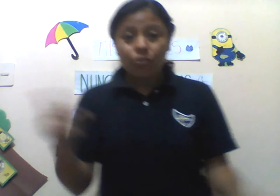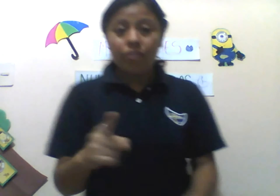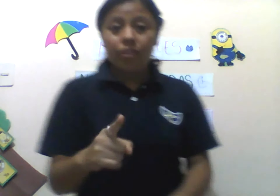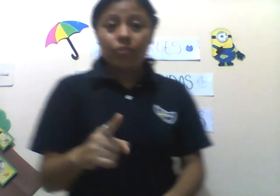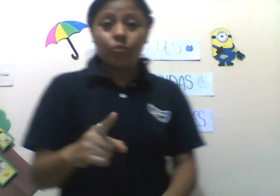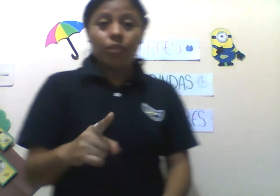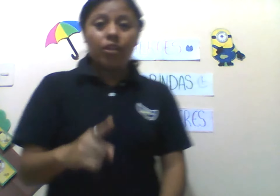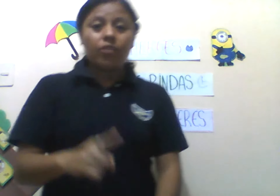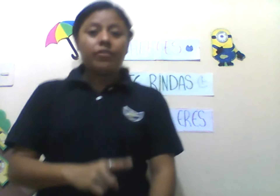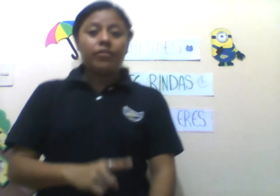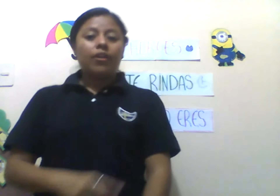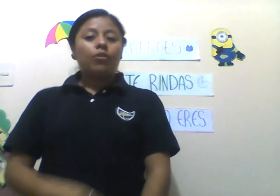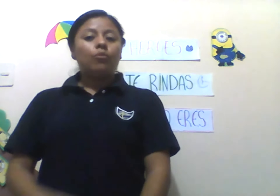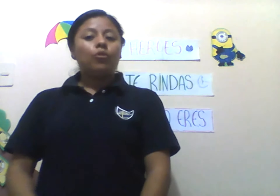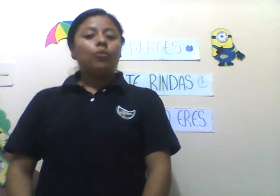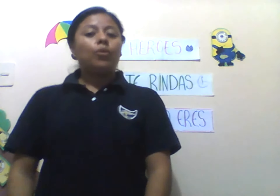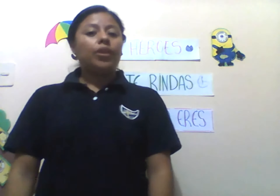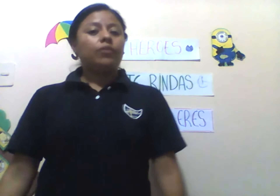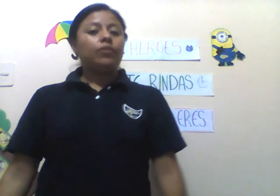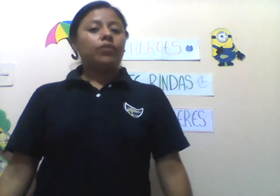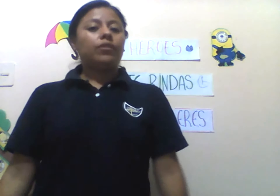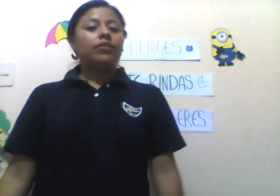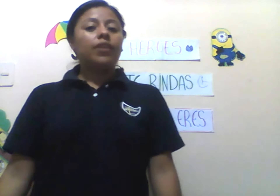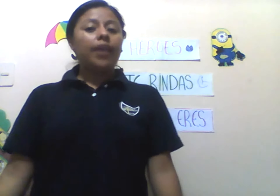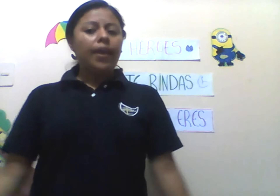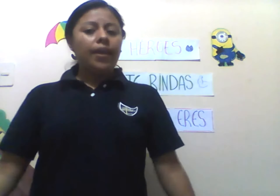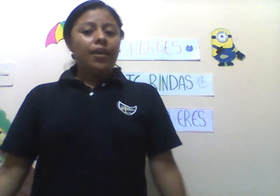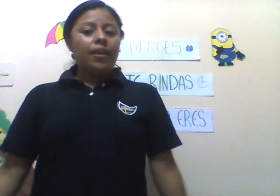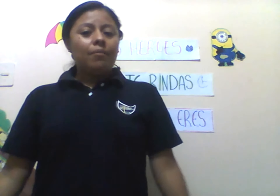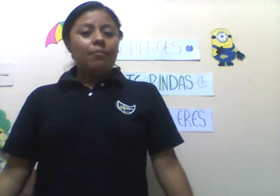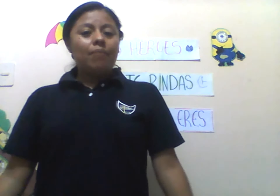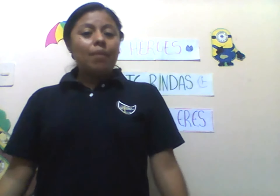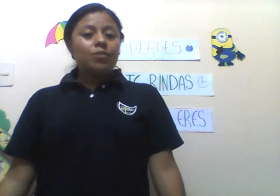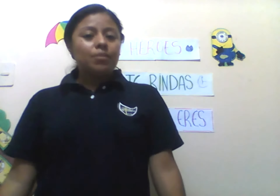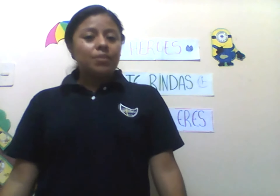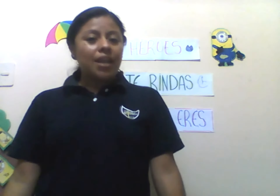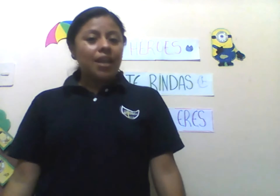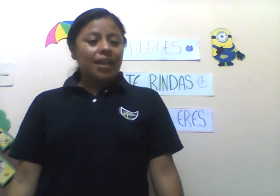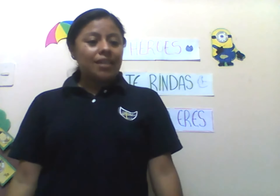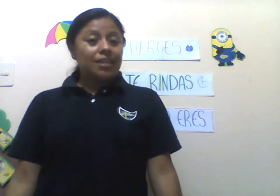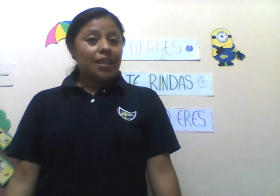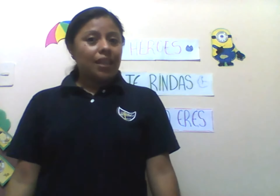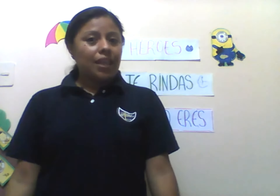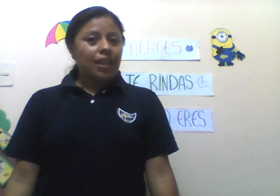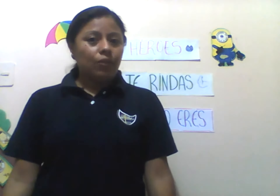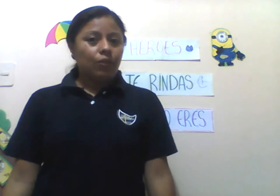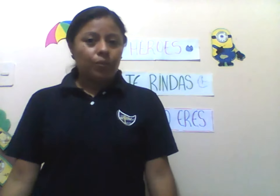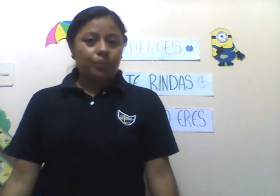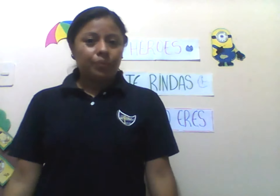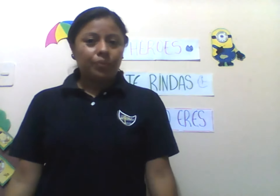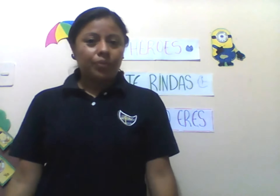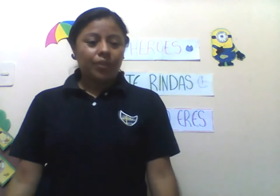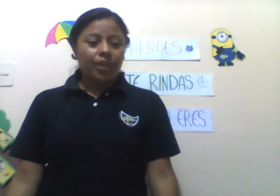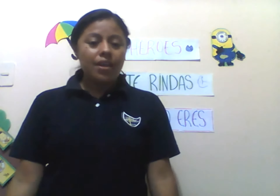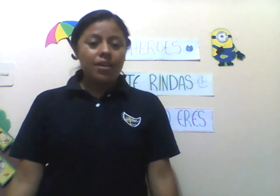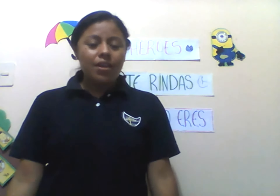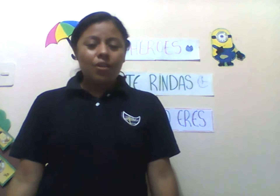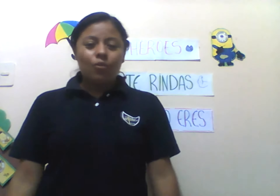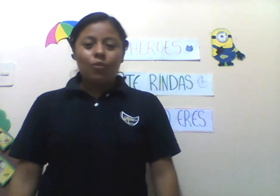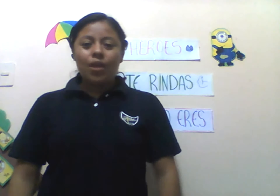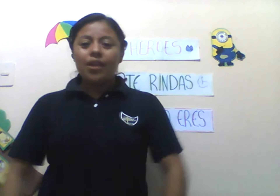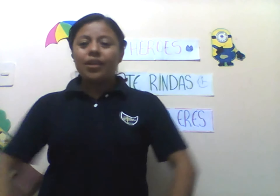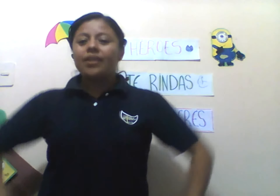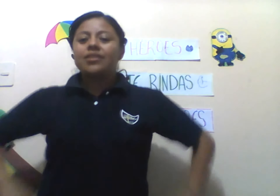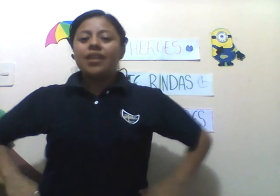yo sé que ustedes han estudiado y han sacado muy buenas cosas, así que vamos a empezar la clase del día de hoy. ¿Ya?